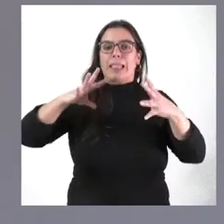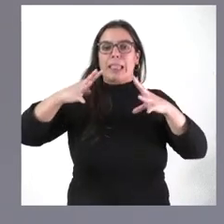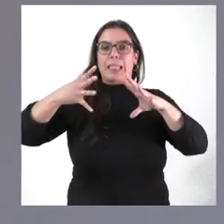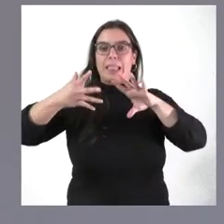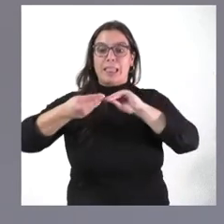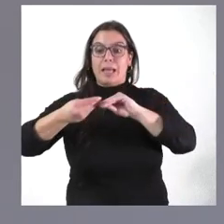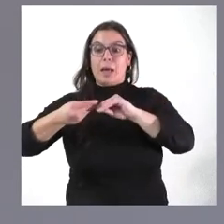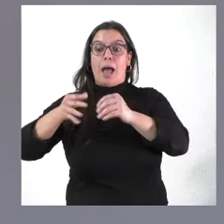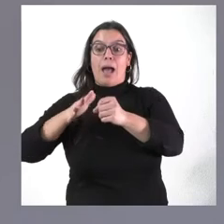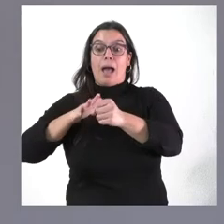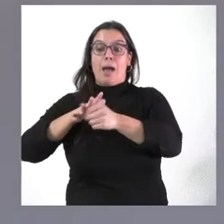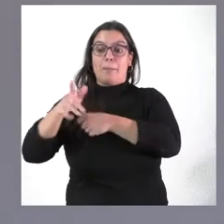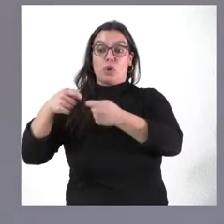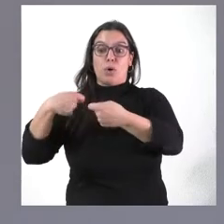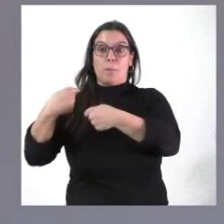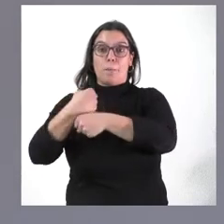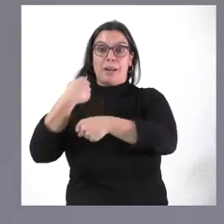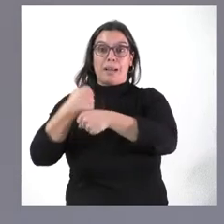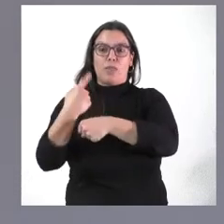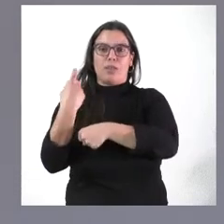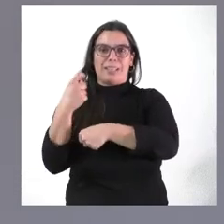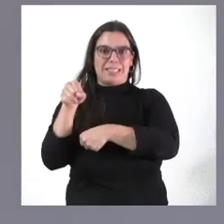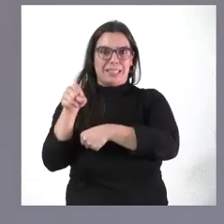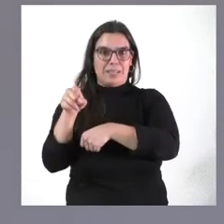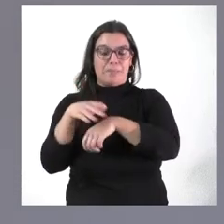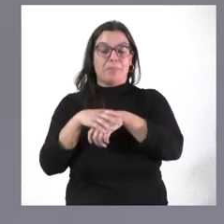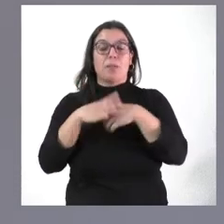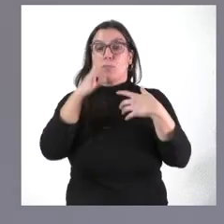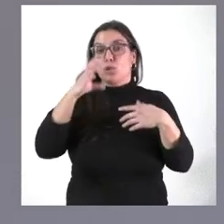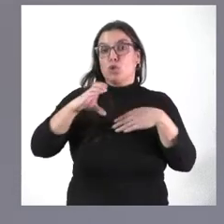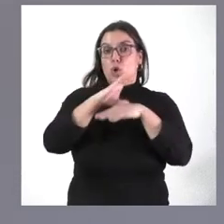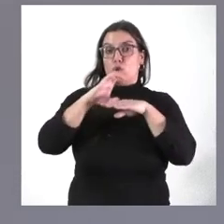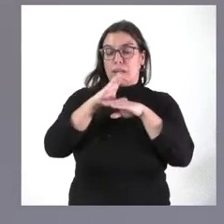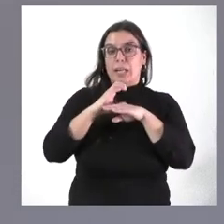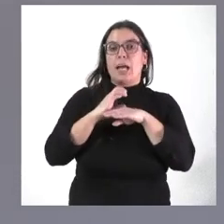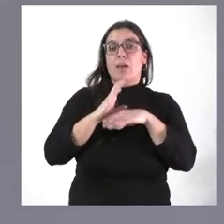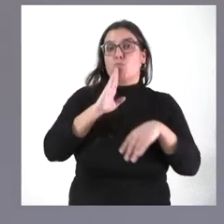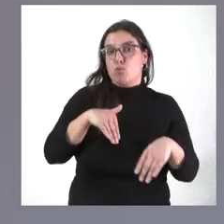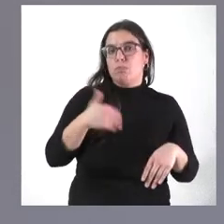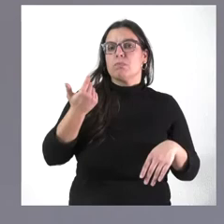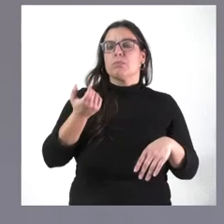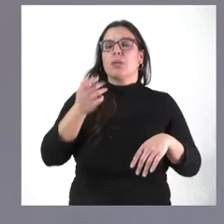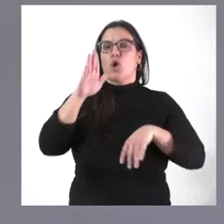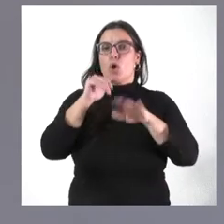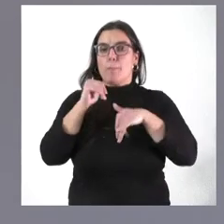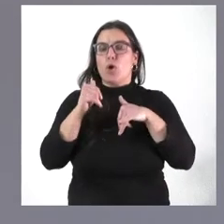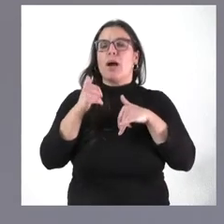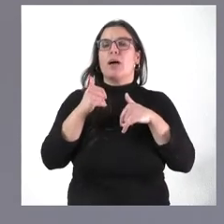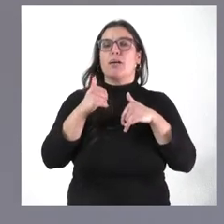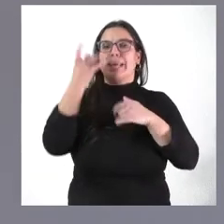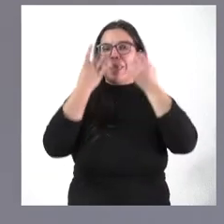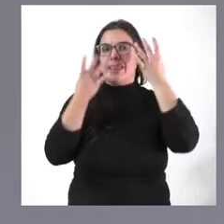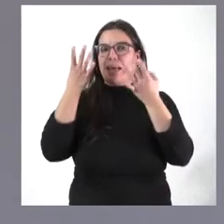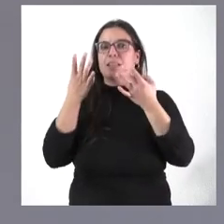que el mercado necesita ahí yo creo que hace bien la consejería ir convocando estas iniciativas vinculadas a garantizar